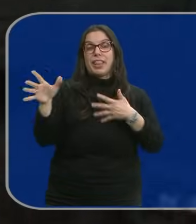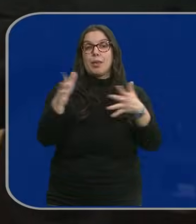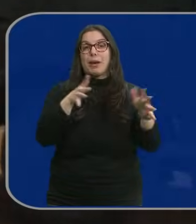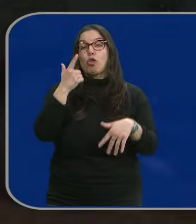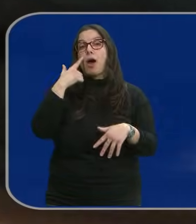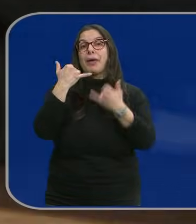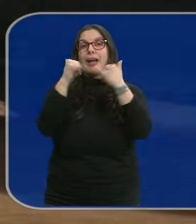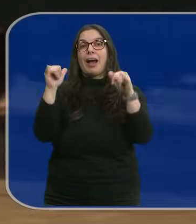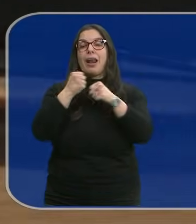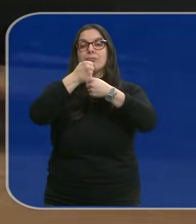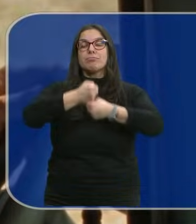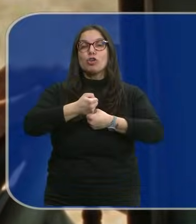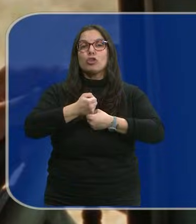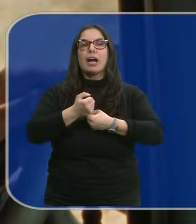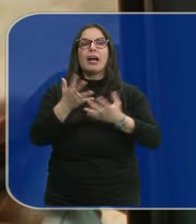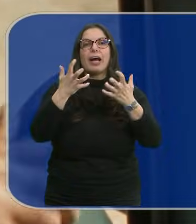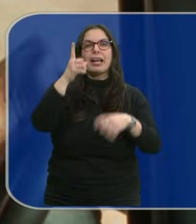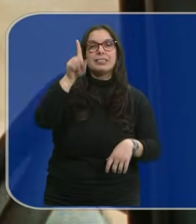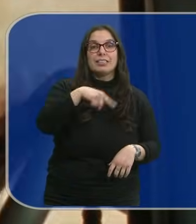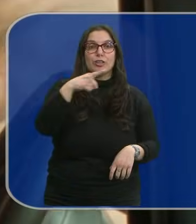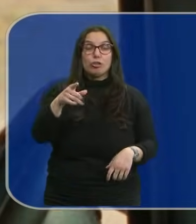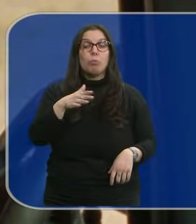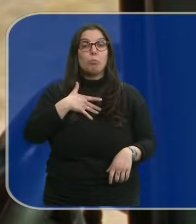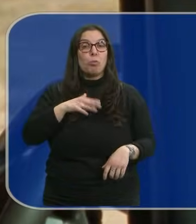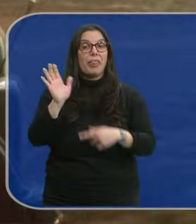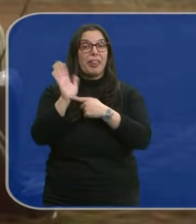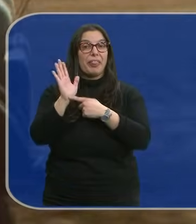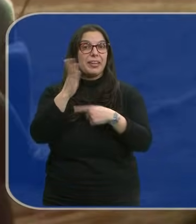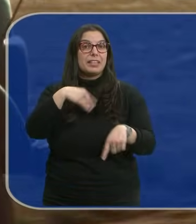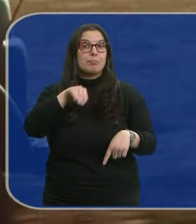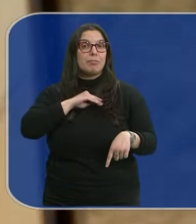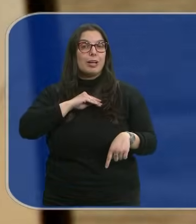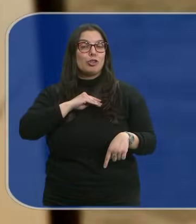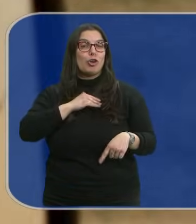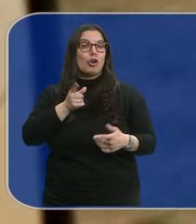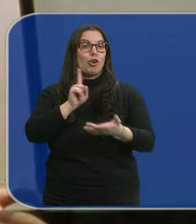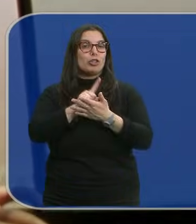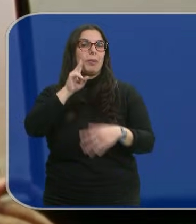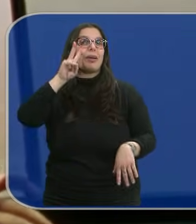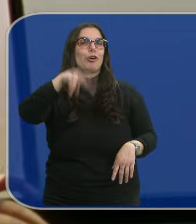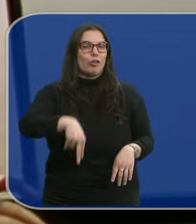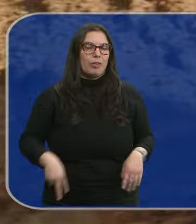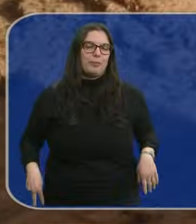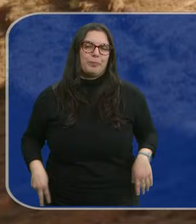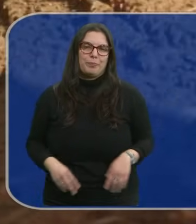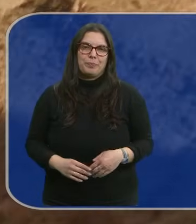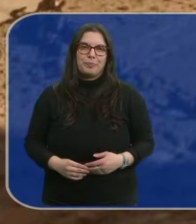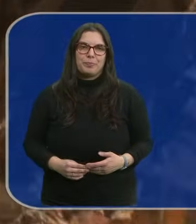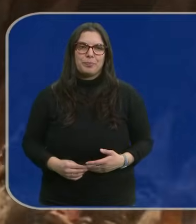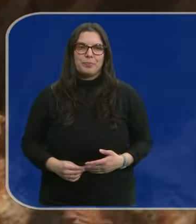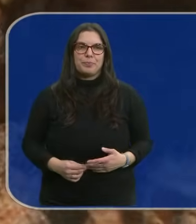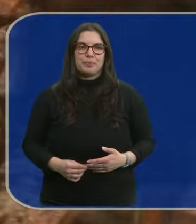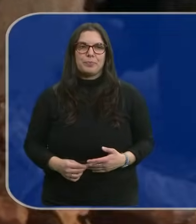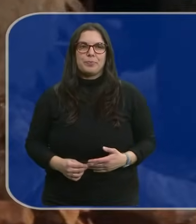a los ganadores, con posibilidades de que el cine español pueda nuevamente ser reconocido con alguna de estas famosas estatuillas.